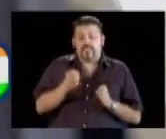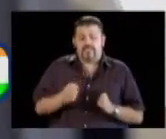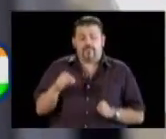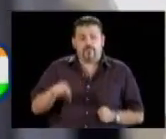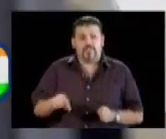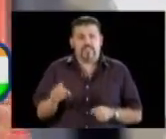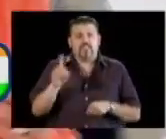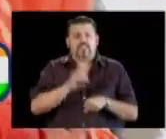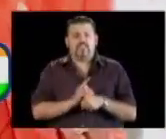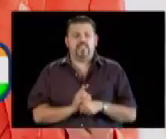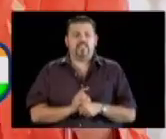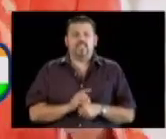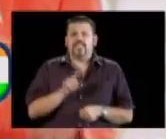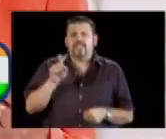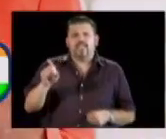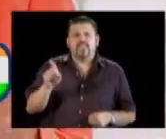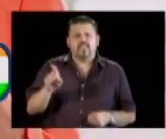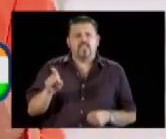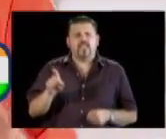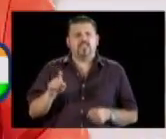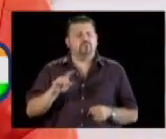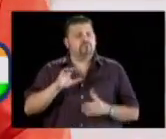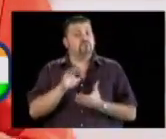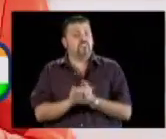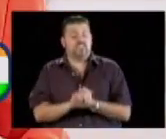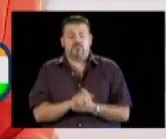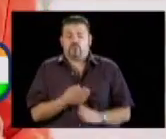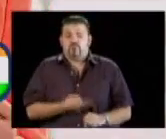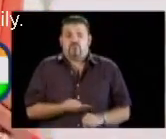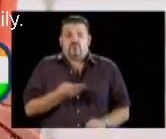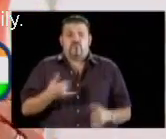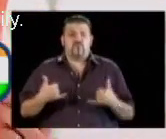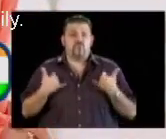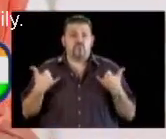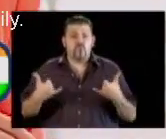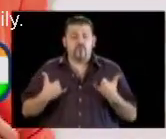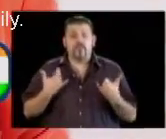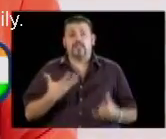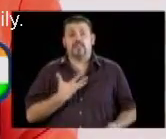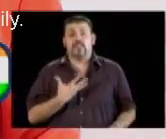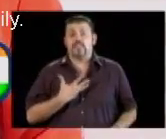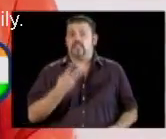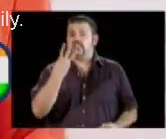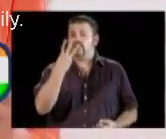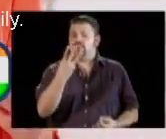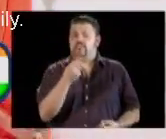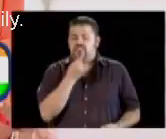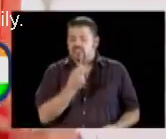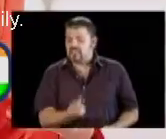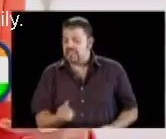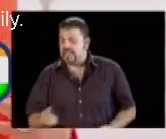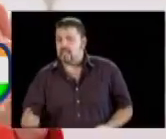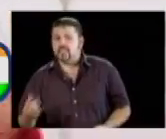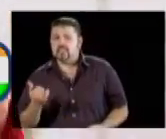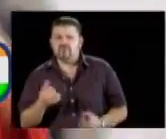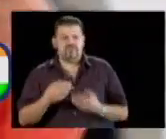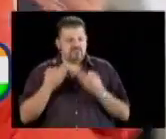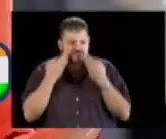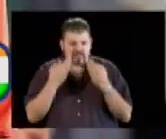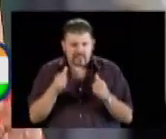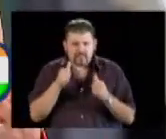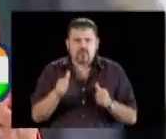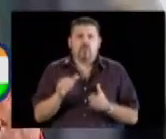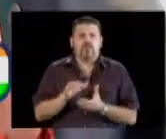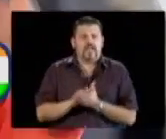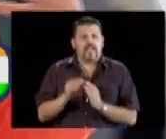aquí. Ella se casó muy jovencita, tuvo 3 niñas, se dedicó a su casa, a su familia. Su